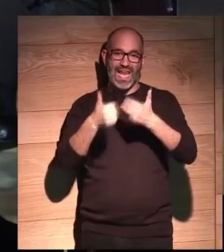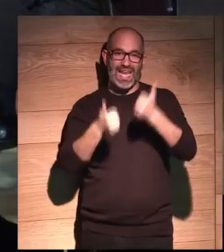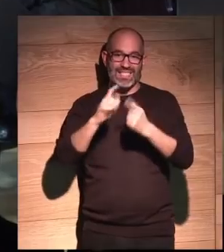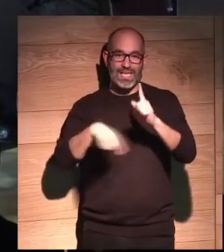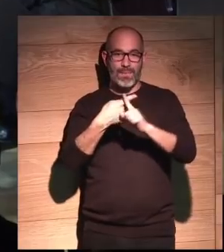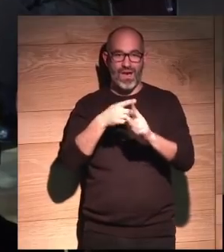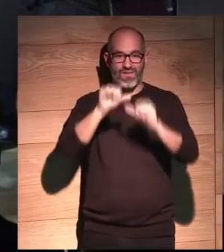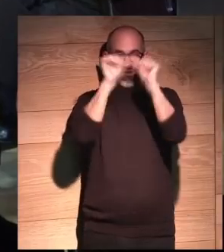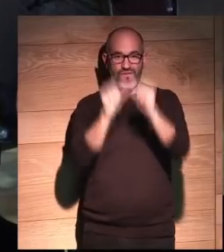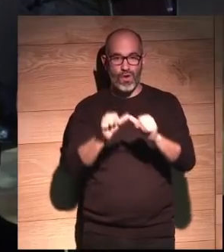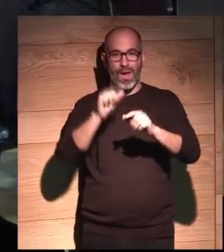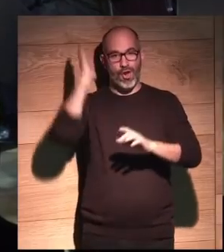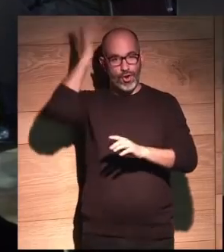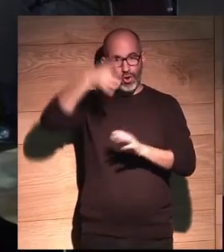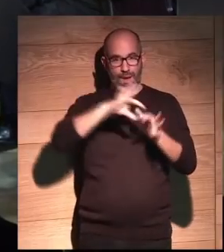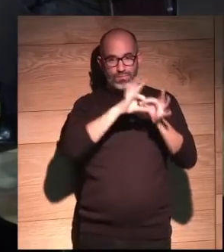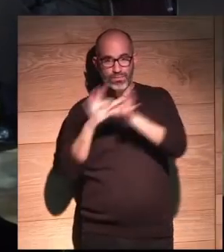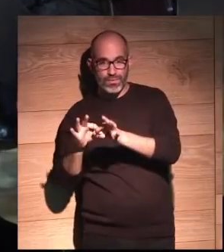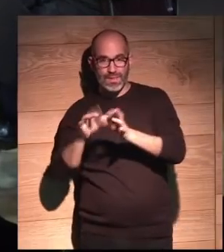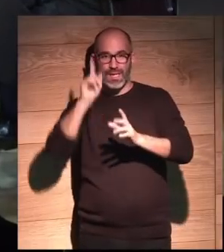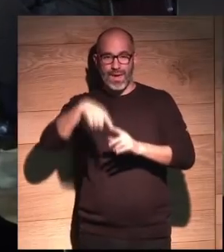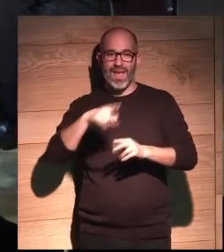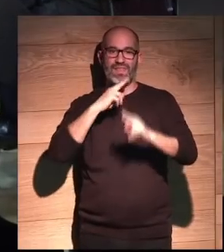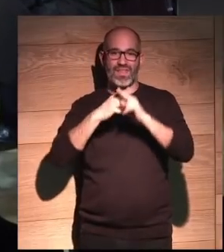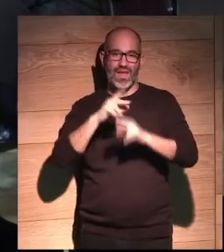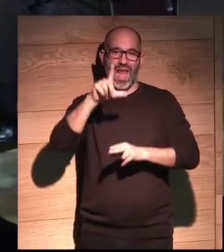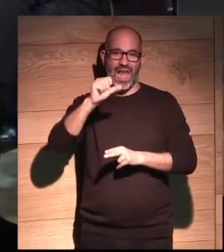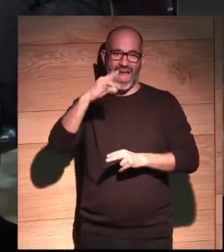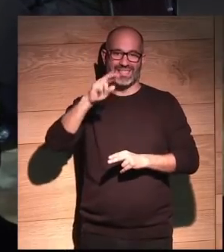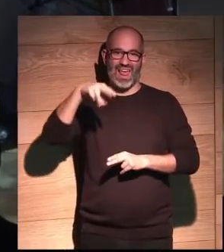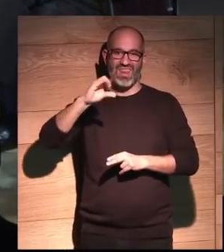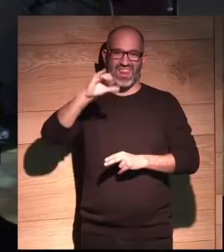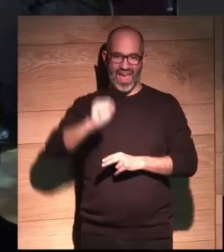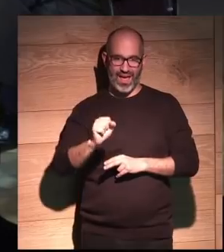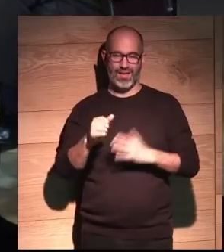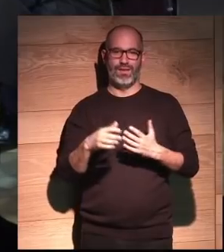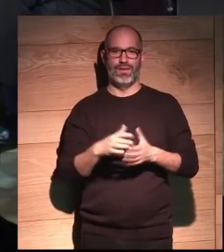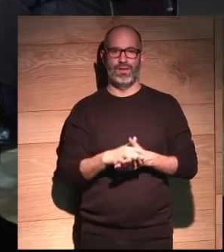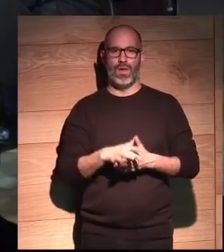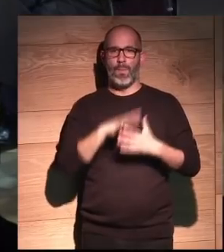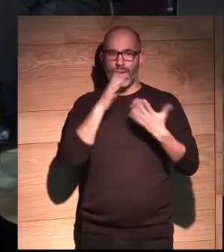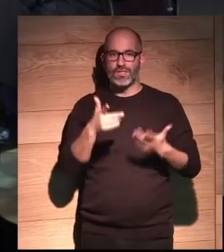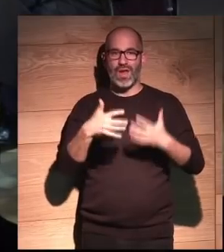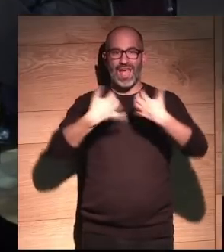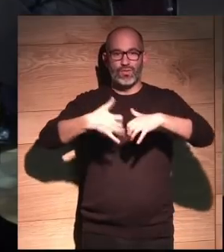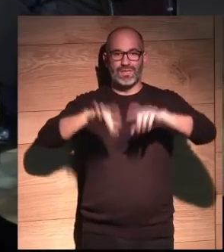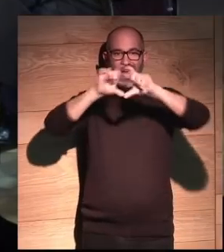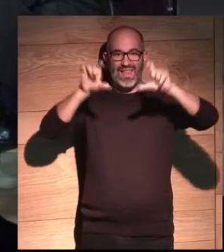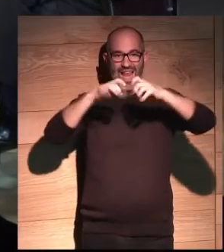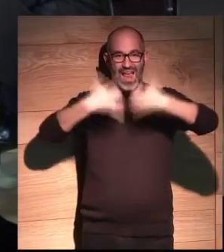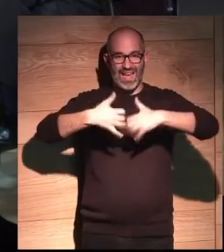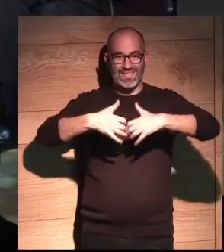digamos, derivada, la forma romance, y a la vez decimos lactancia también. Y la industria de la leche